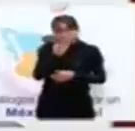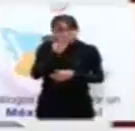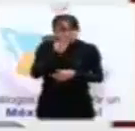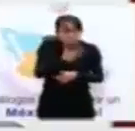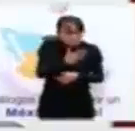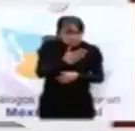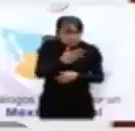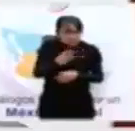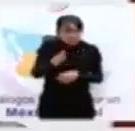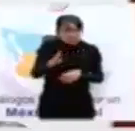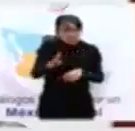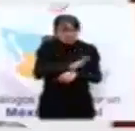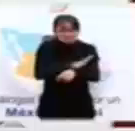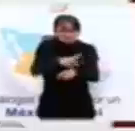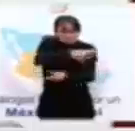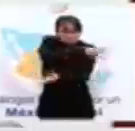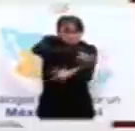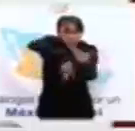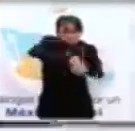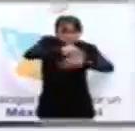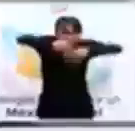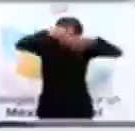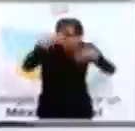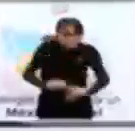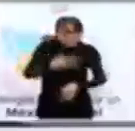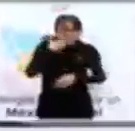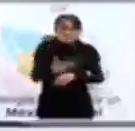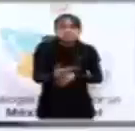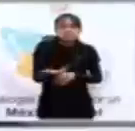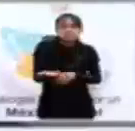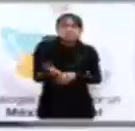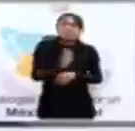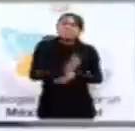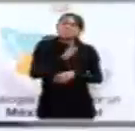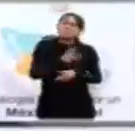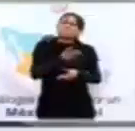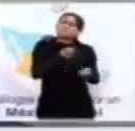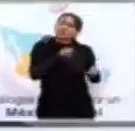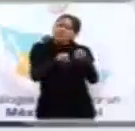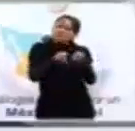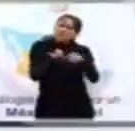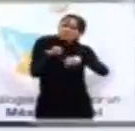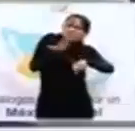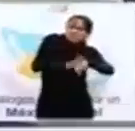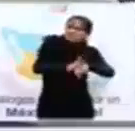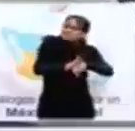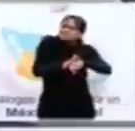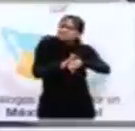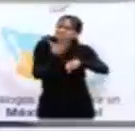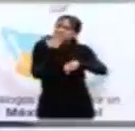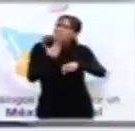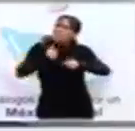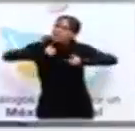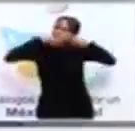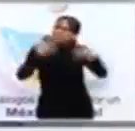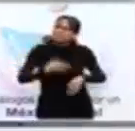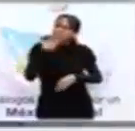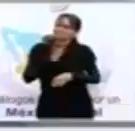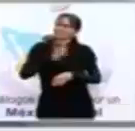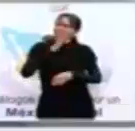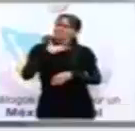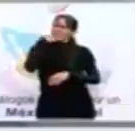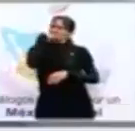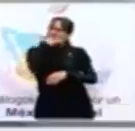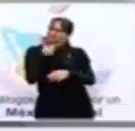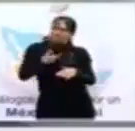maneja con ineficiencias y es parte de la problemática por la cual pasa